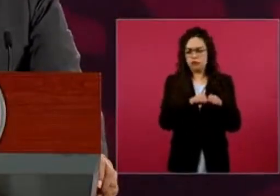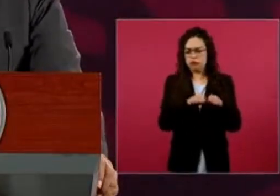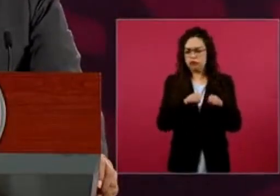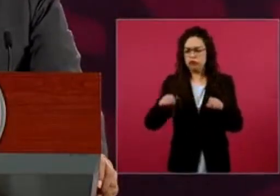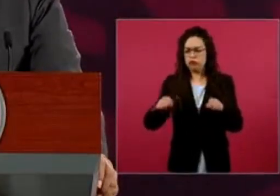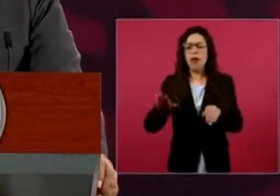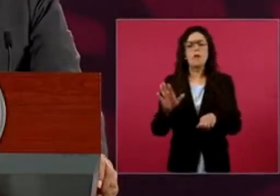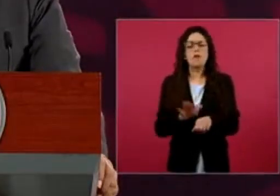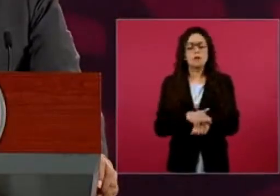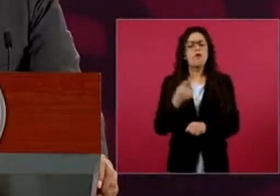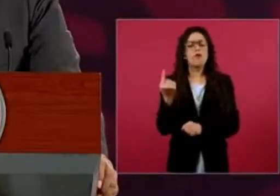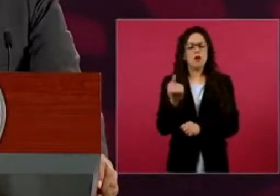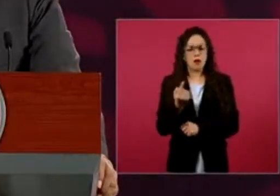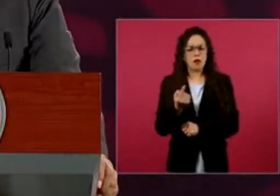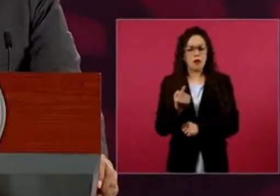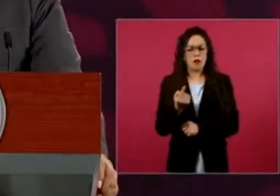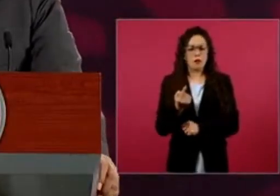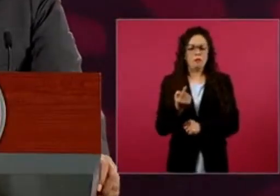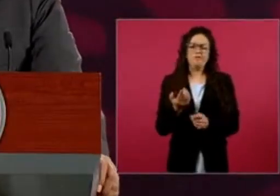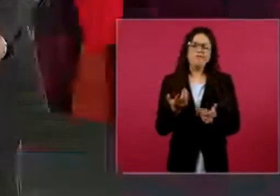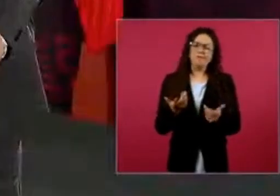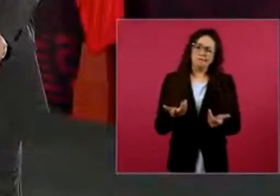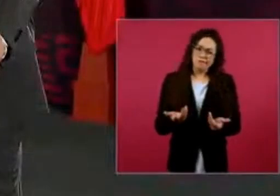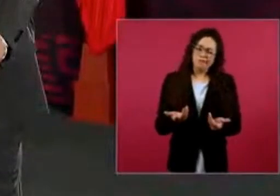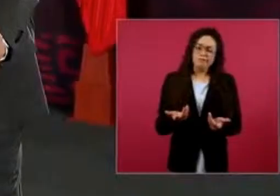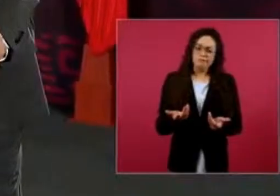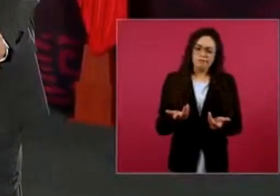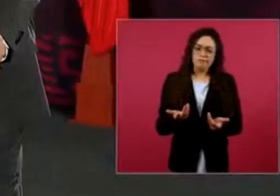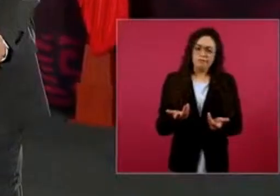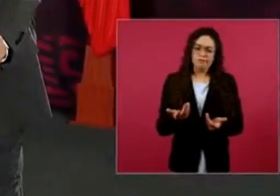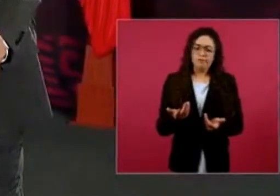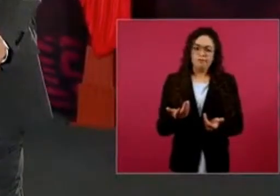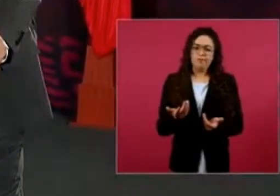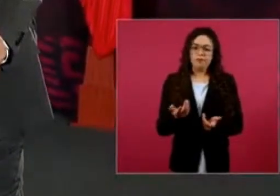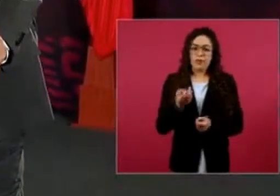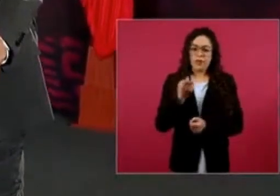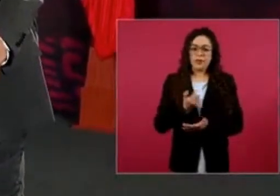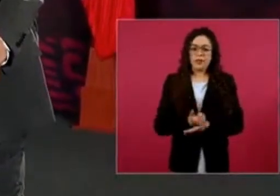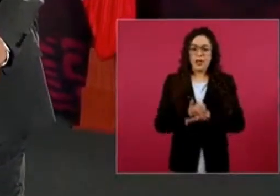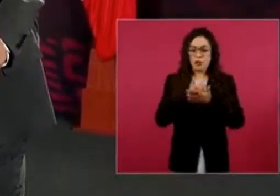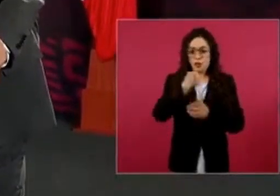ayuda mucho el no permitir la corrupción